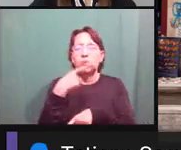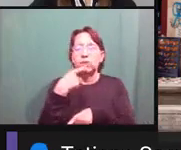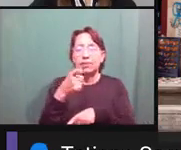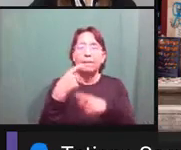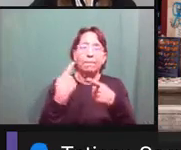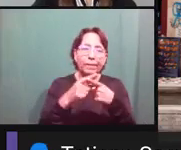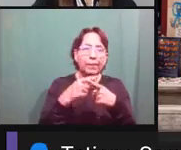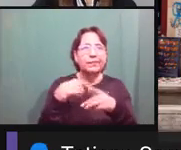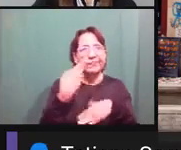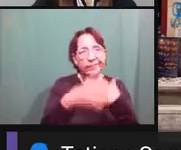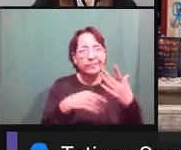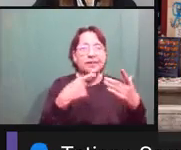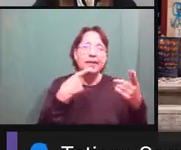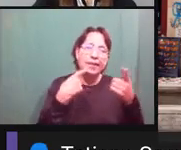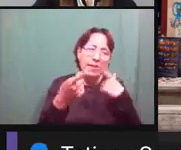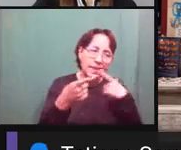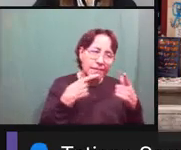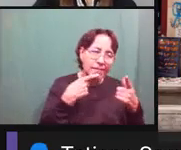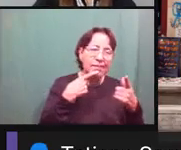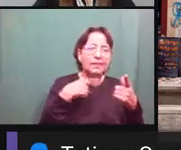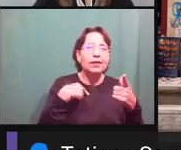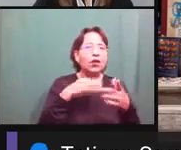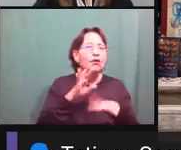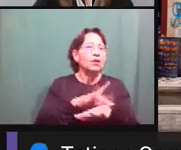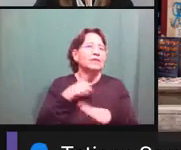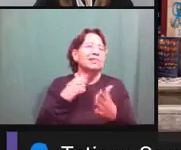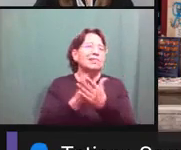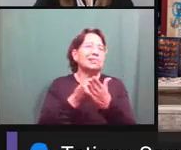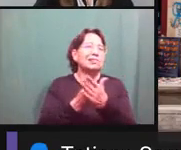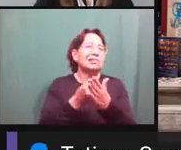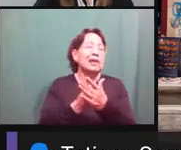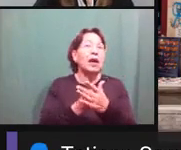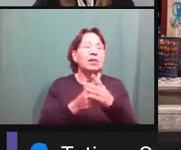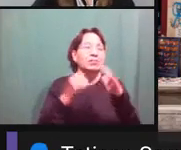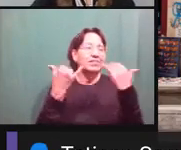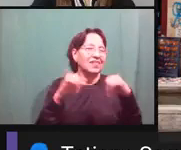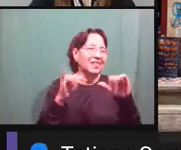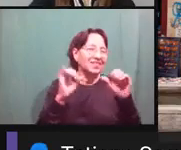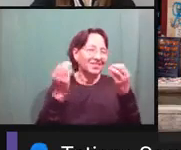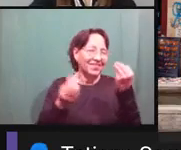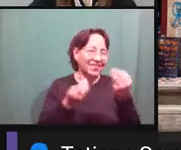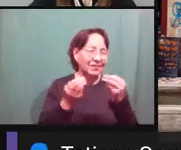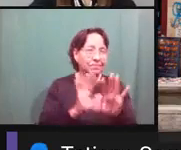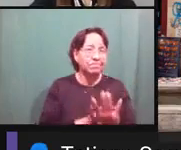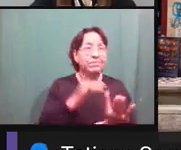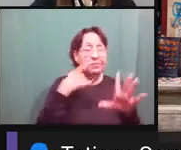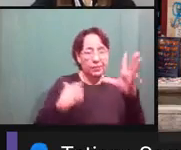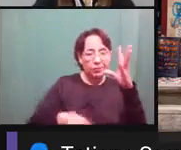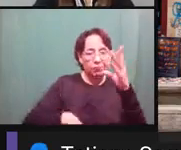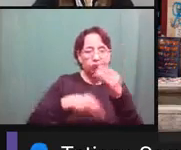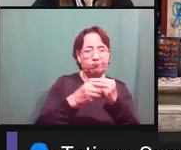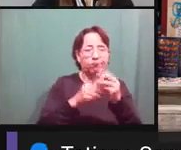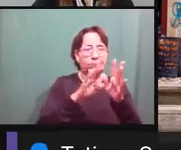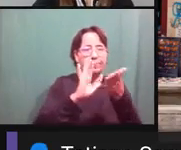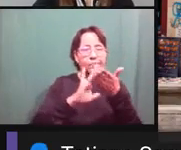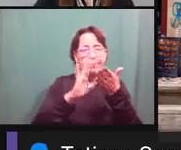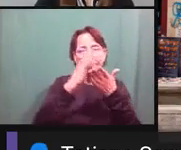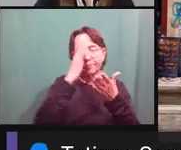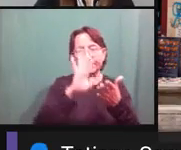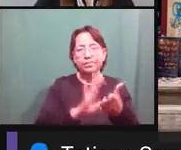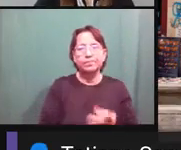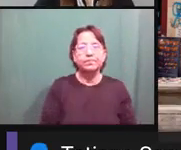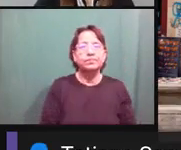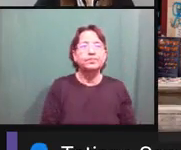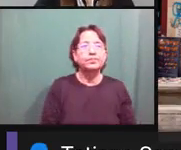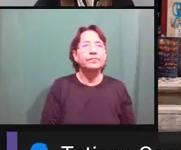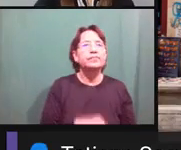creo que y con constancia se puede lograr. Hay algo que yo quería complementar, perdóname, Jonah, que